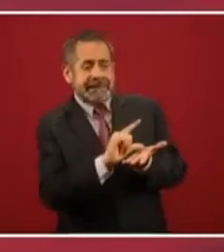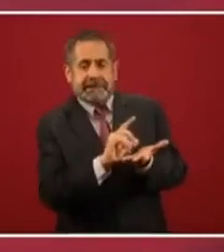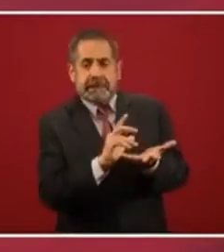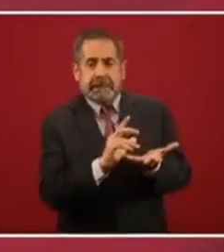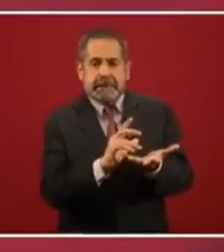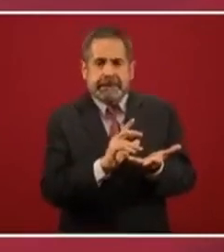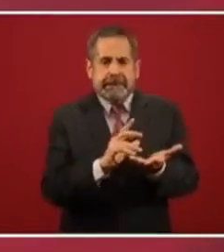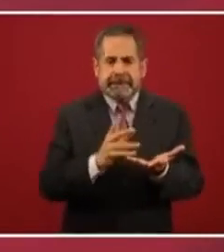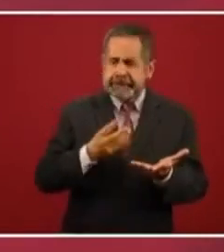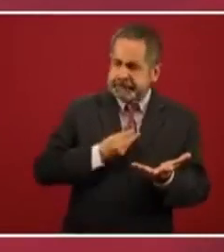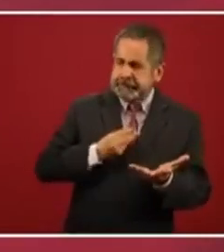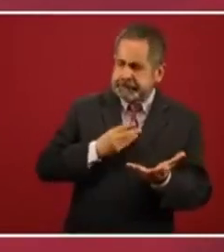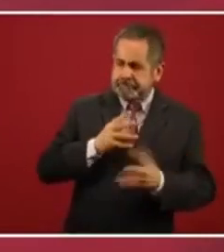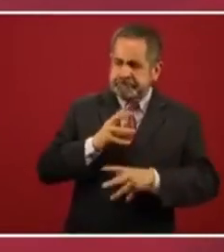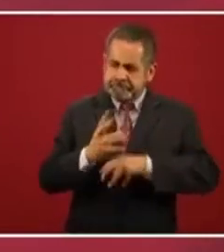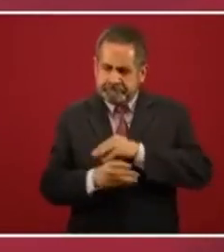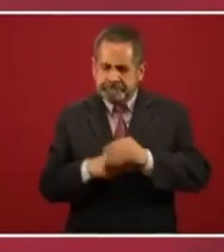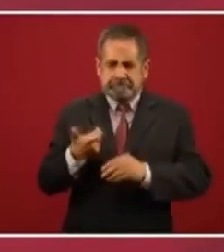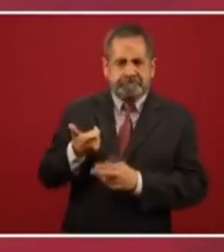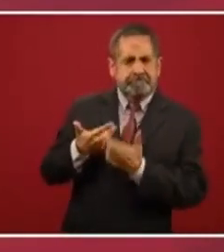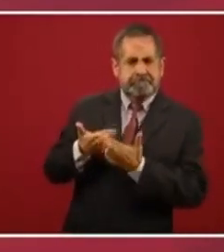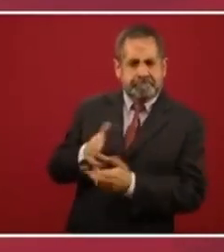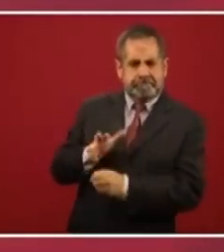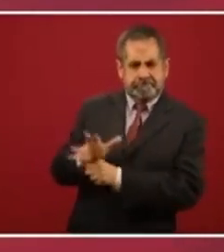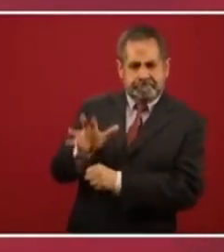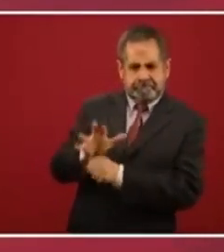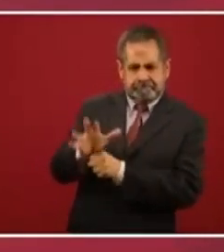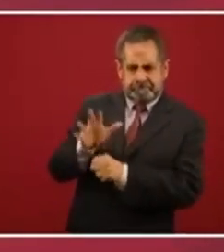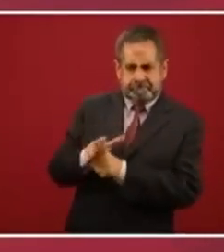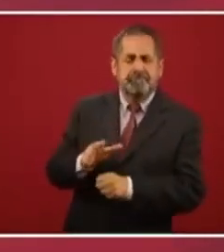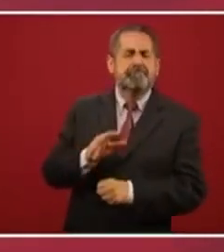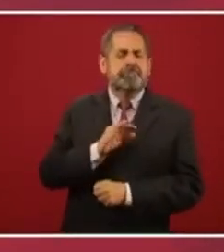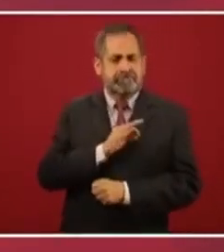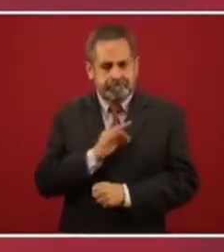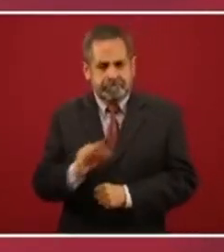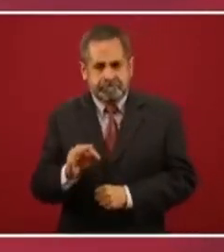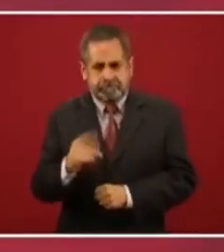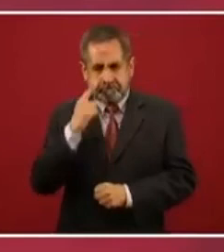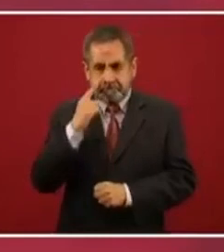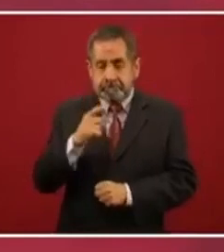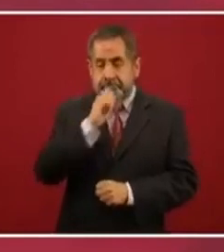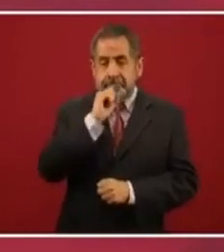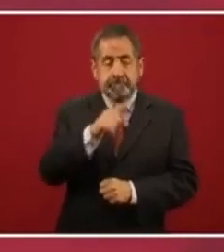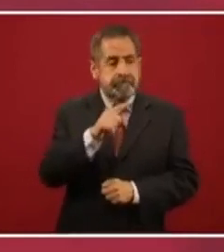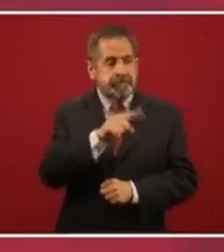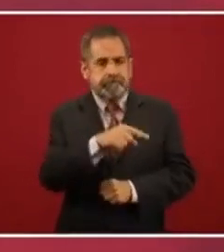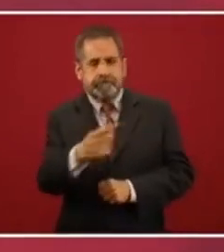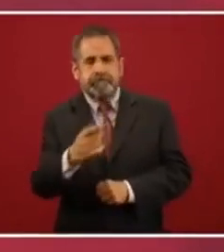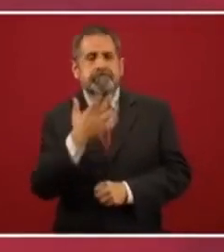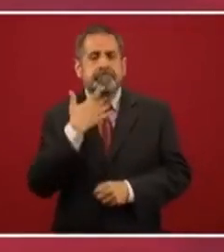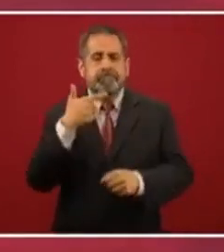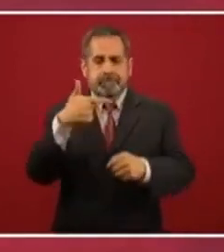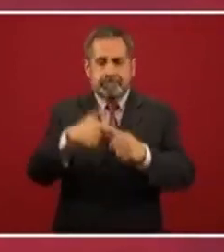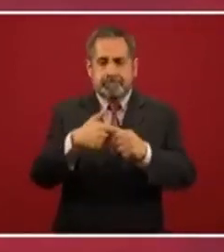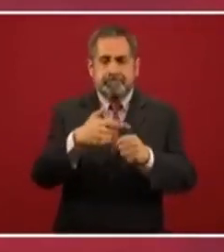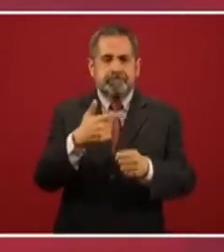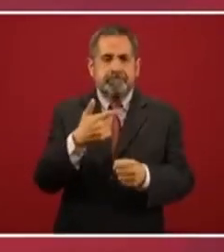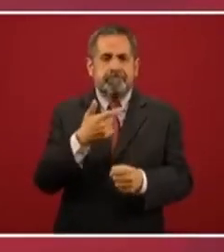al mismo tiempo que tomamos la decisión de bajar el precio de las gasolinas.